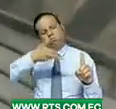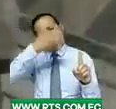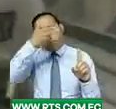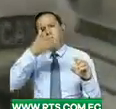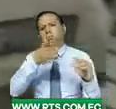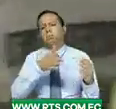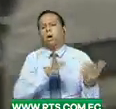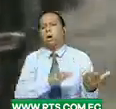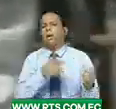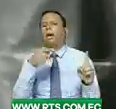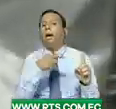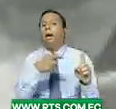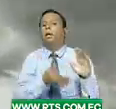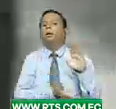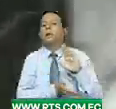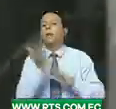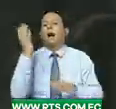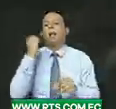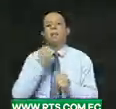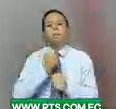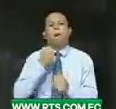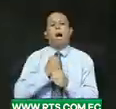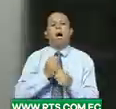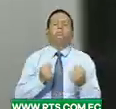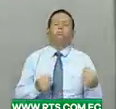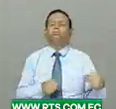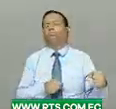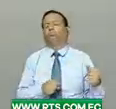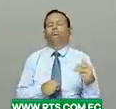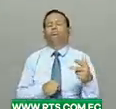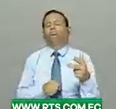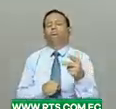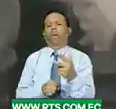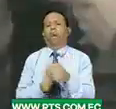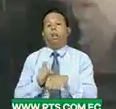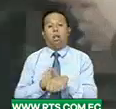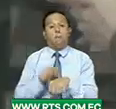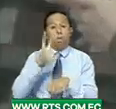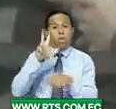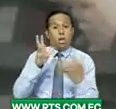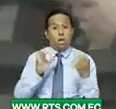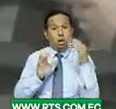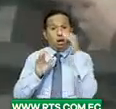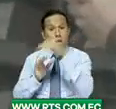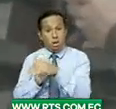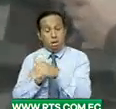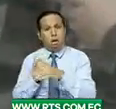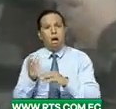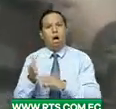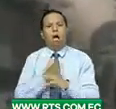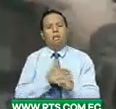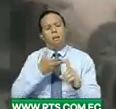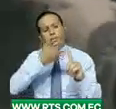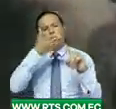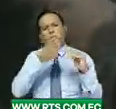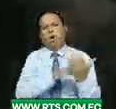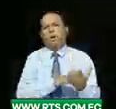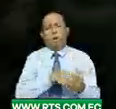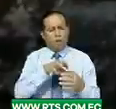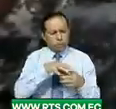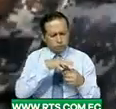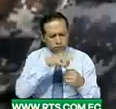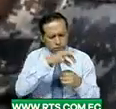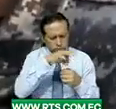perimetral mientras se dirigía al Distrito Florida para formar a las 3. En el sitio hubo 11 indicios